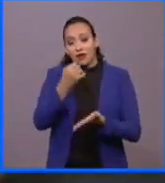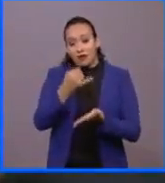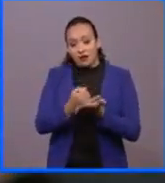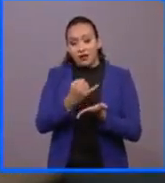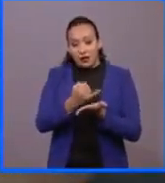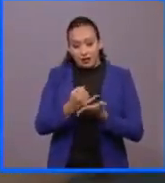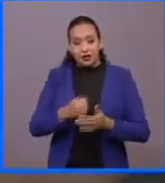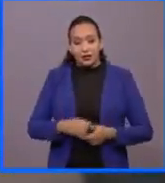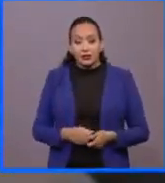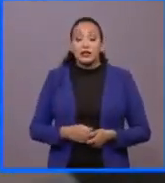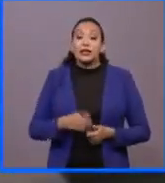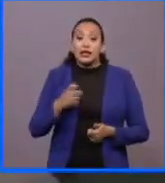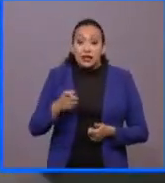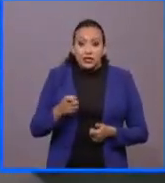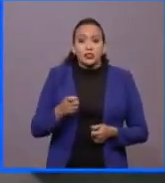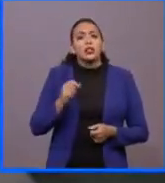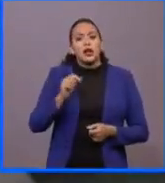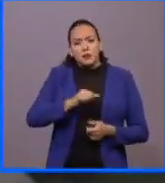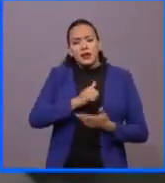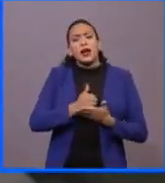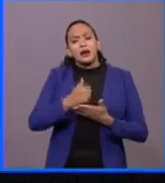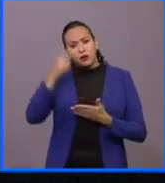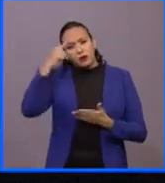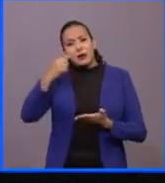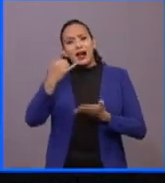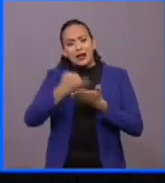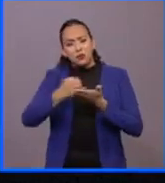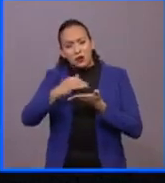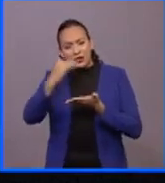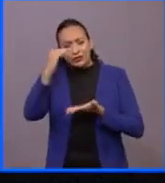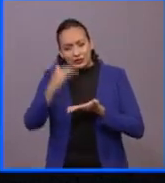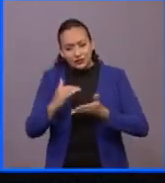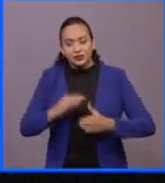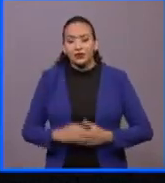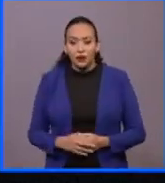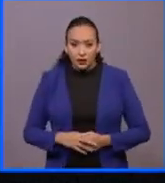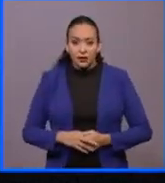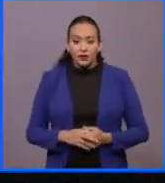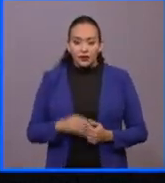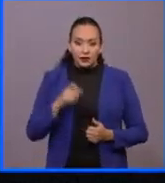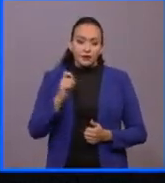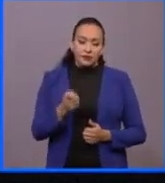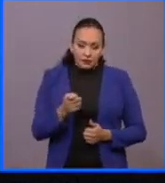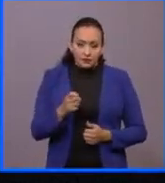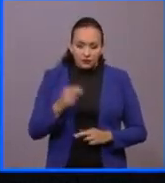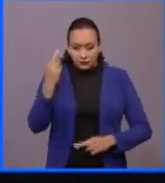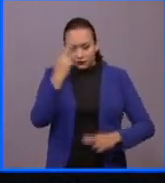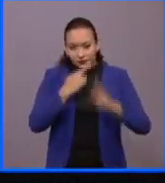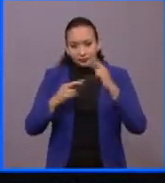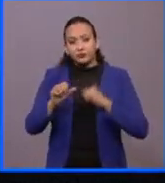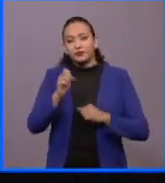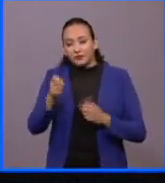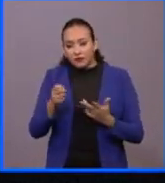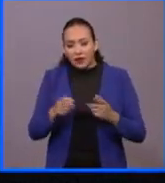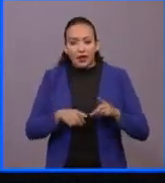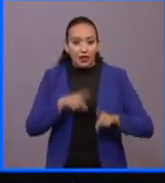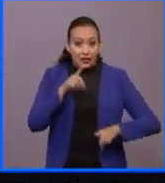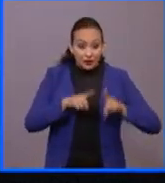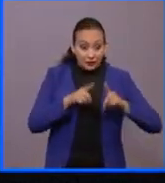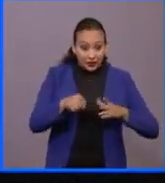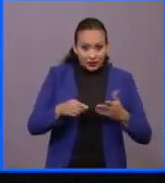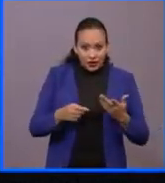indispensable también pueda ser deducible. Explicó que la inconstitucionalidad de una disposición no depende de la